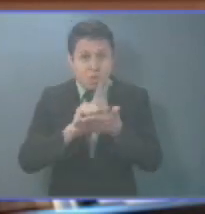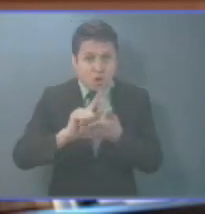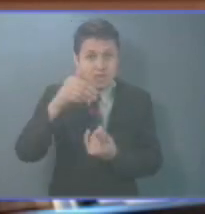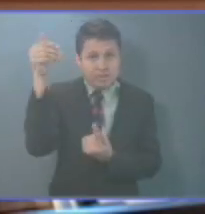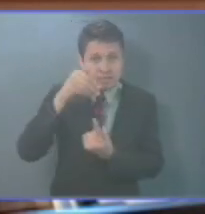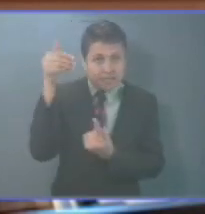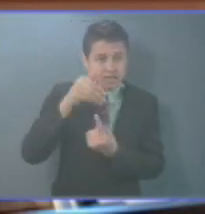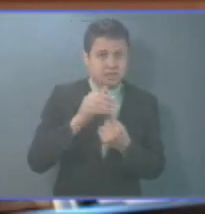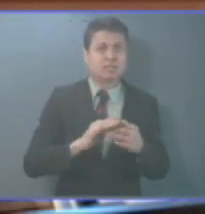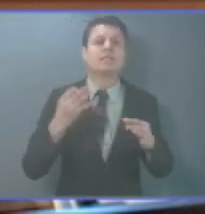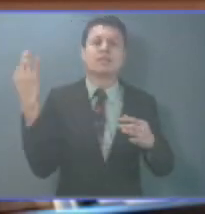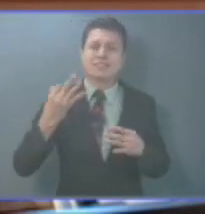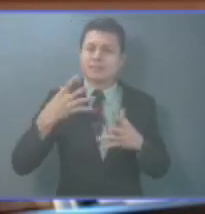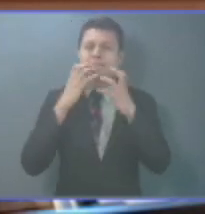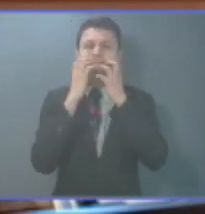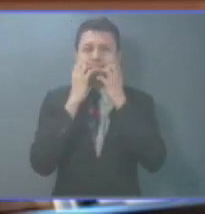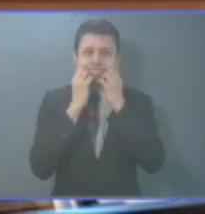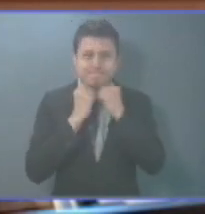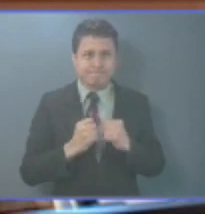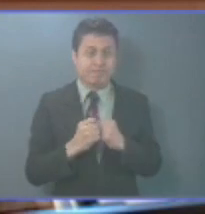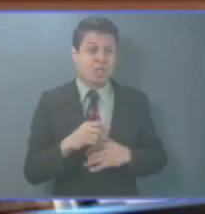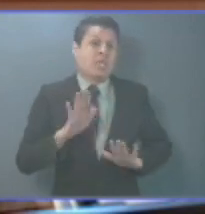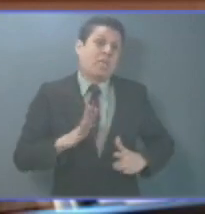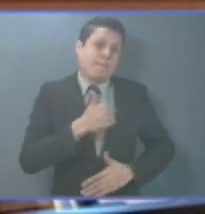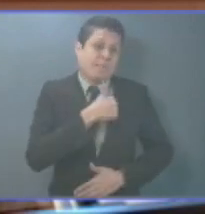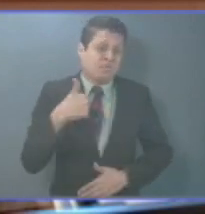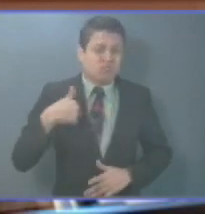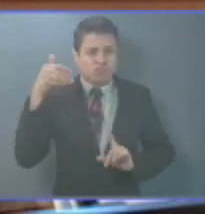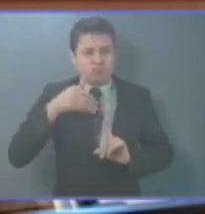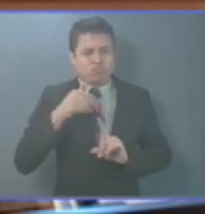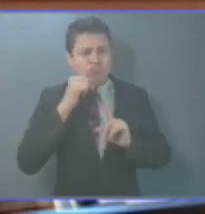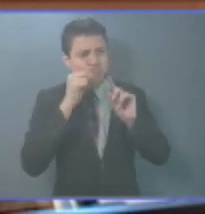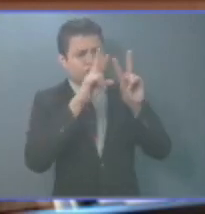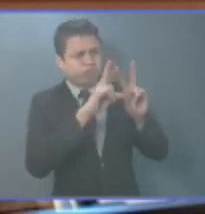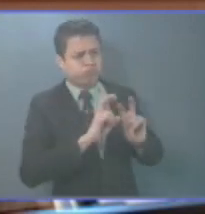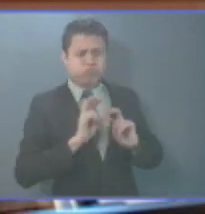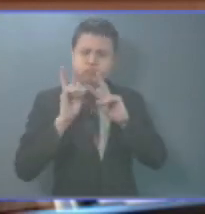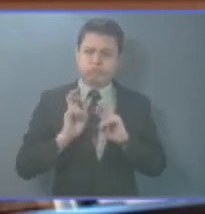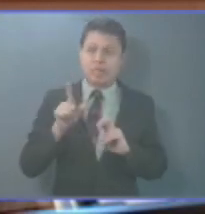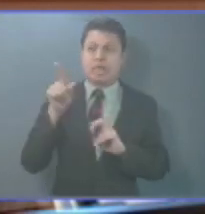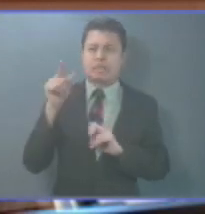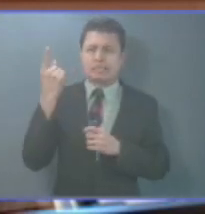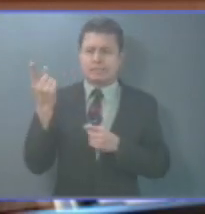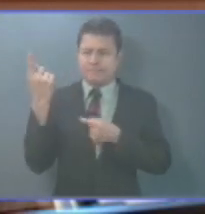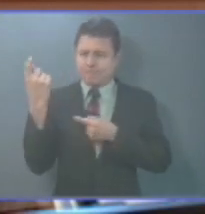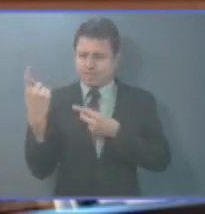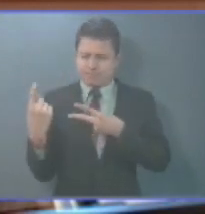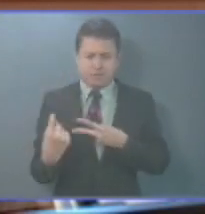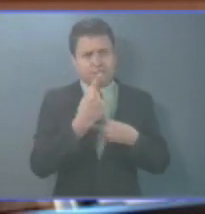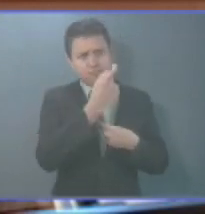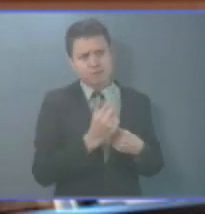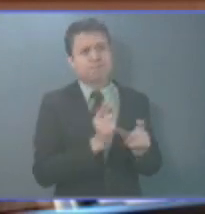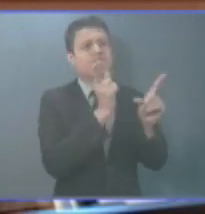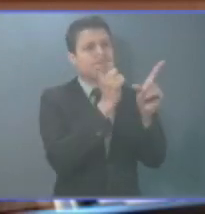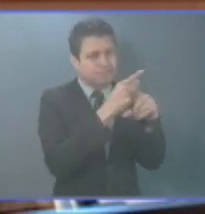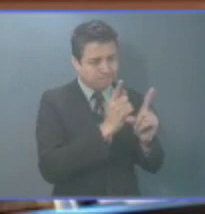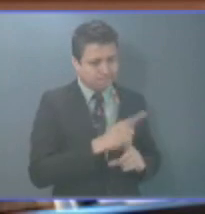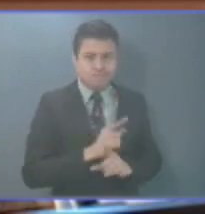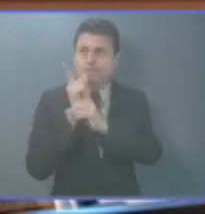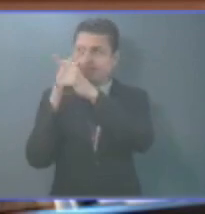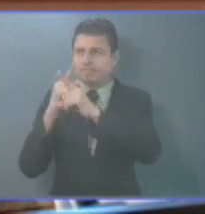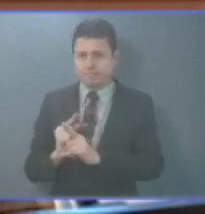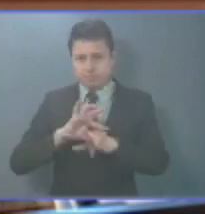revisión al currículo, los ajustes o adaptaciones que garanticen el acceso y la participación de toda actividad